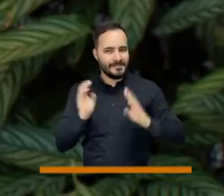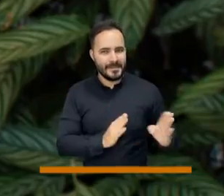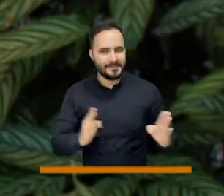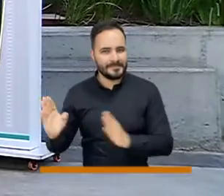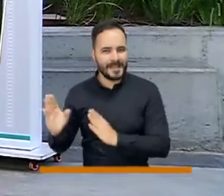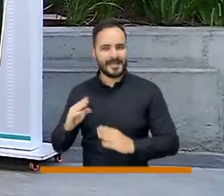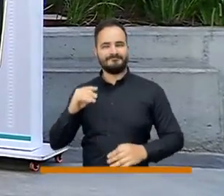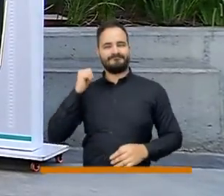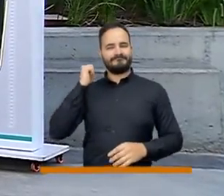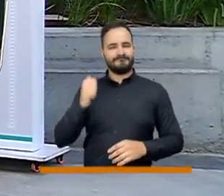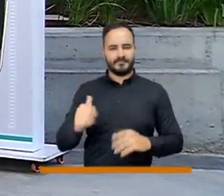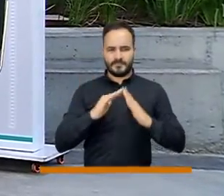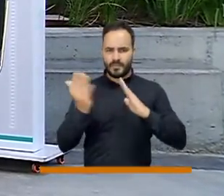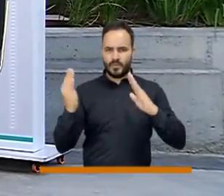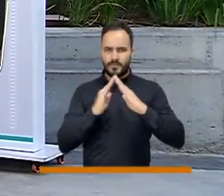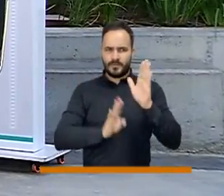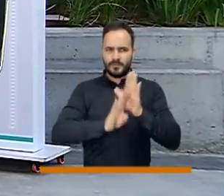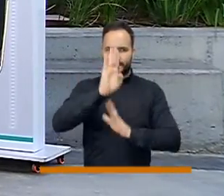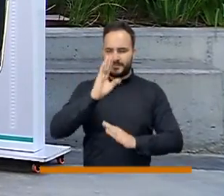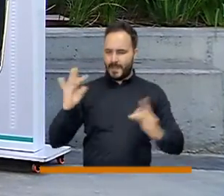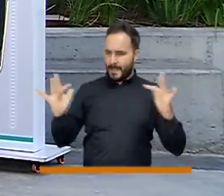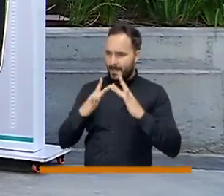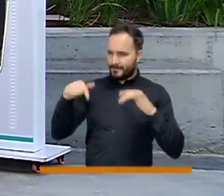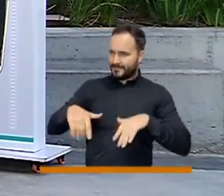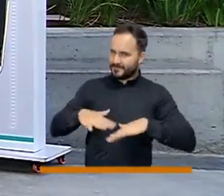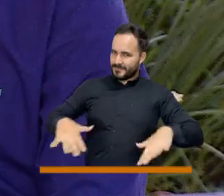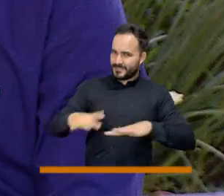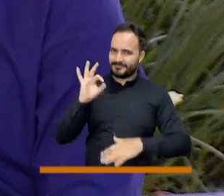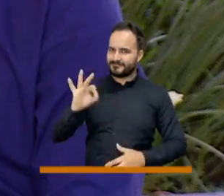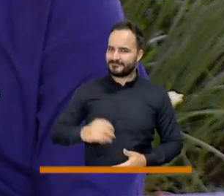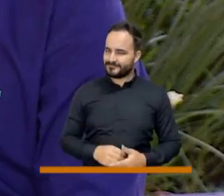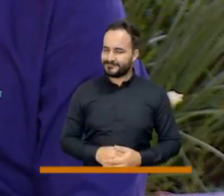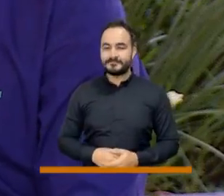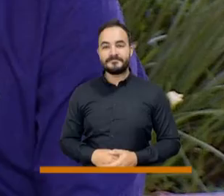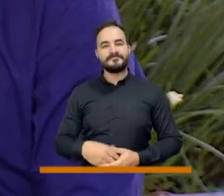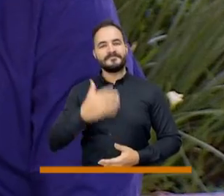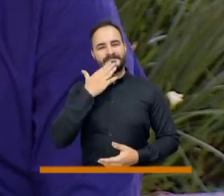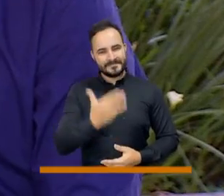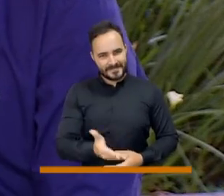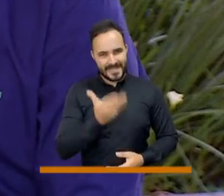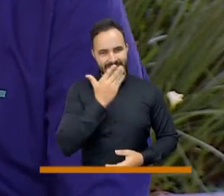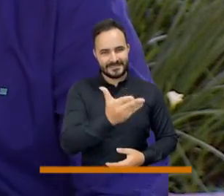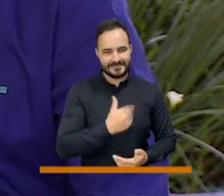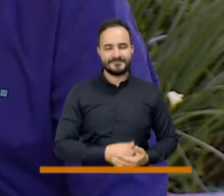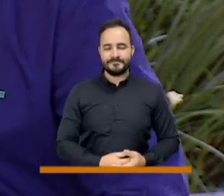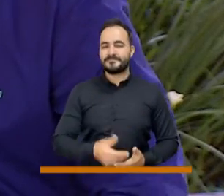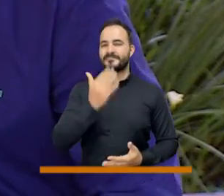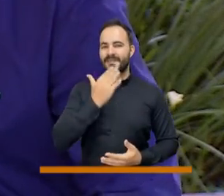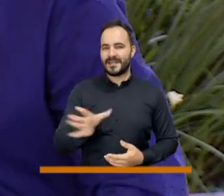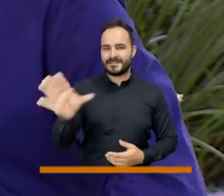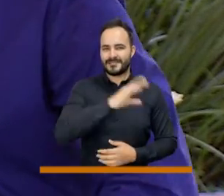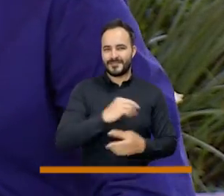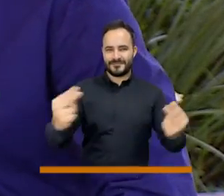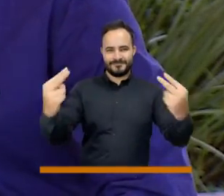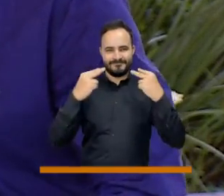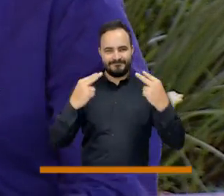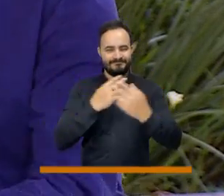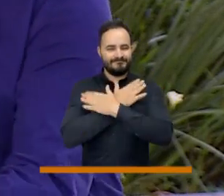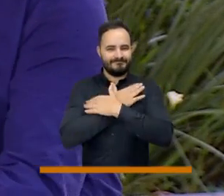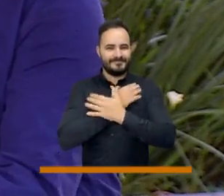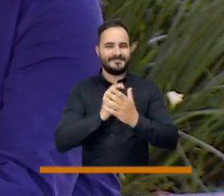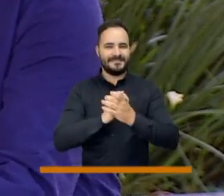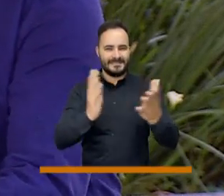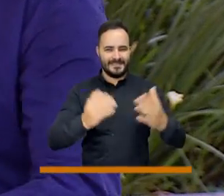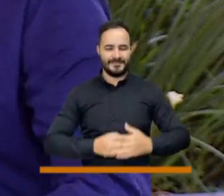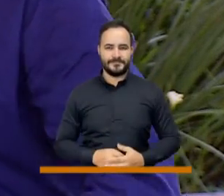y desarrollo urbano de Medellín. Bienvenido. Caterin, un saludo muy especial para ti, para todos los televidentes. Y sí,